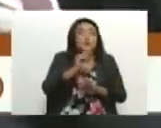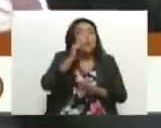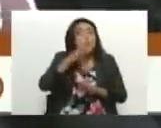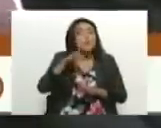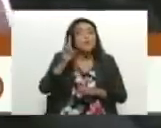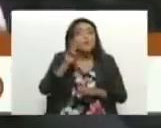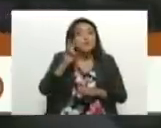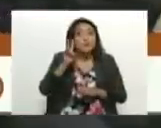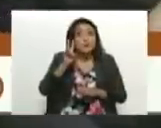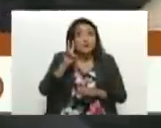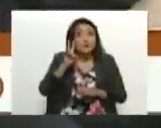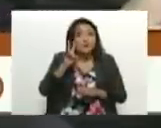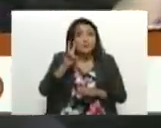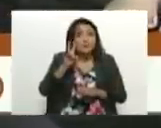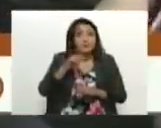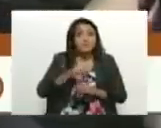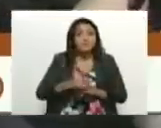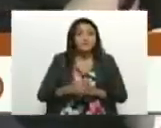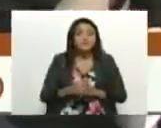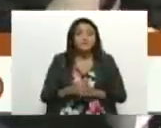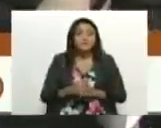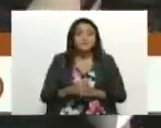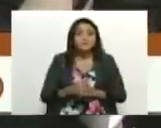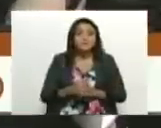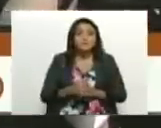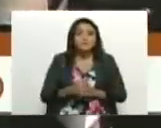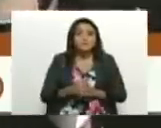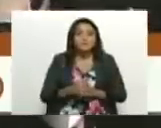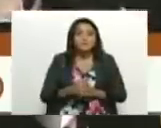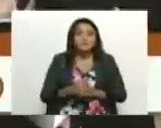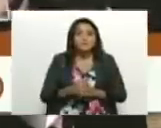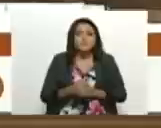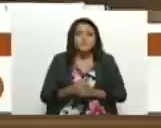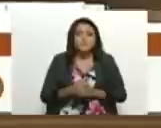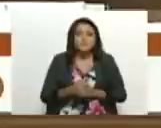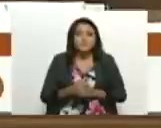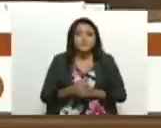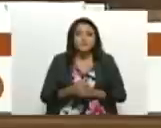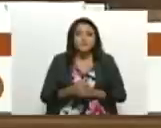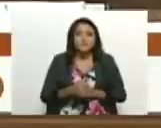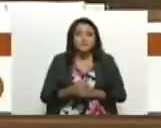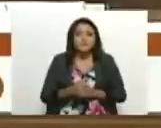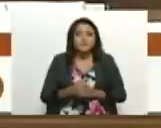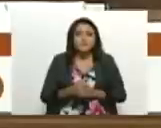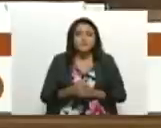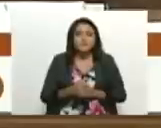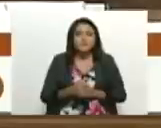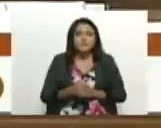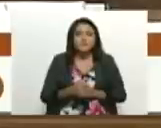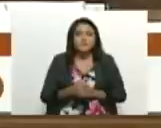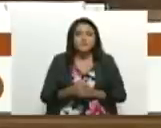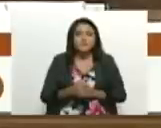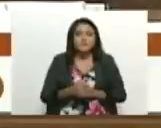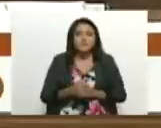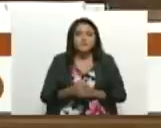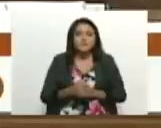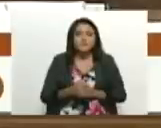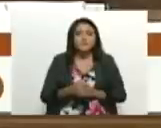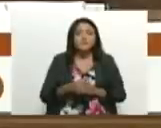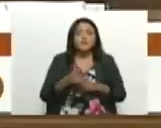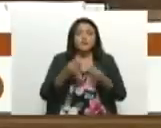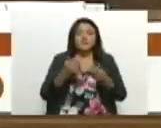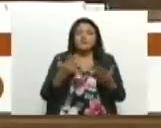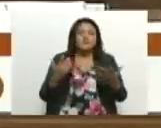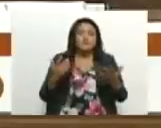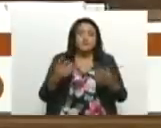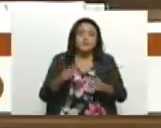Venezuela, un elemento fundamental que es la lucha contra la corrupción,